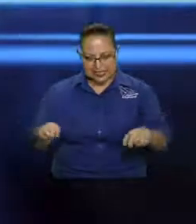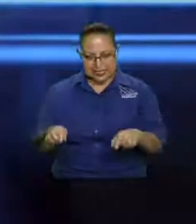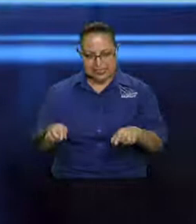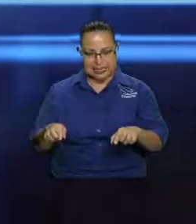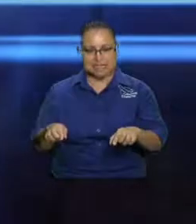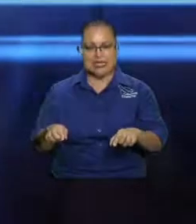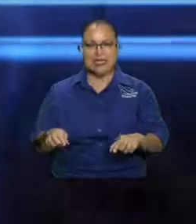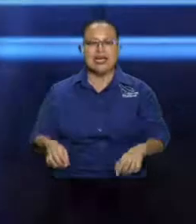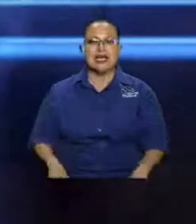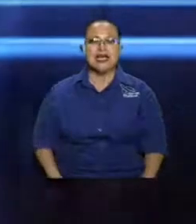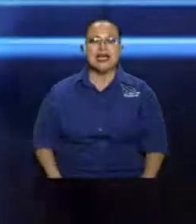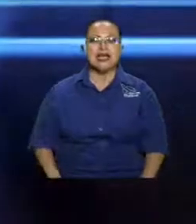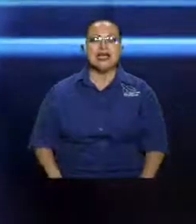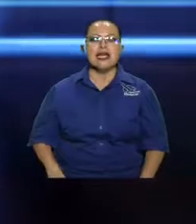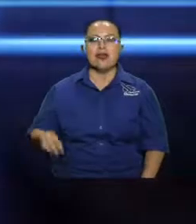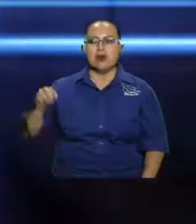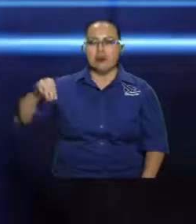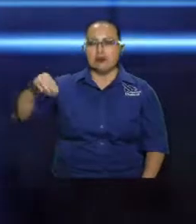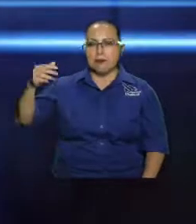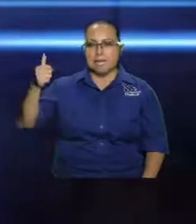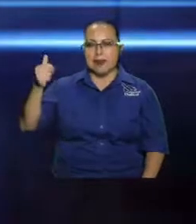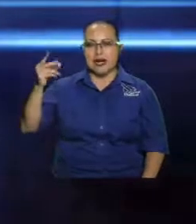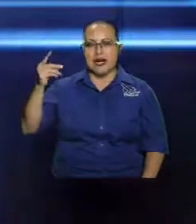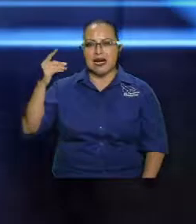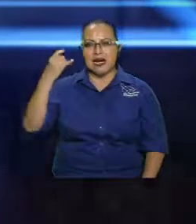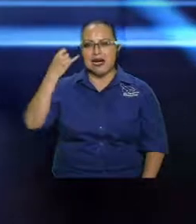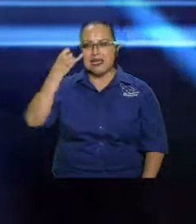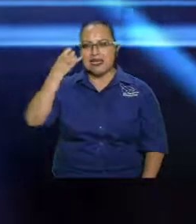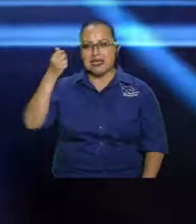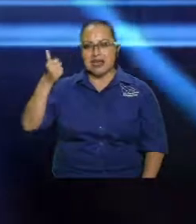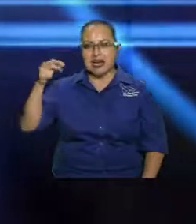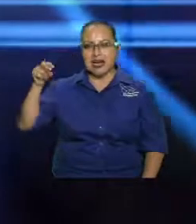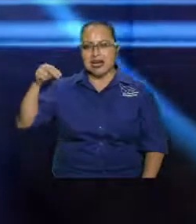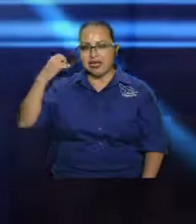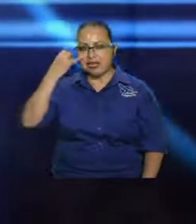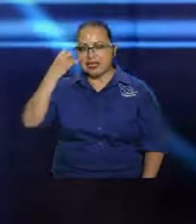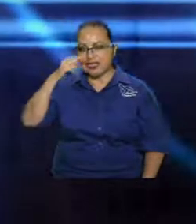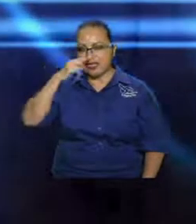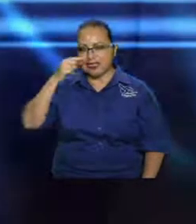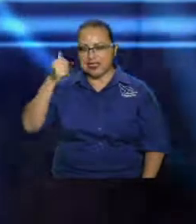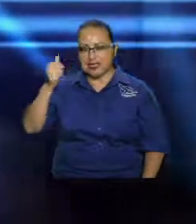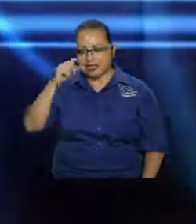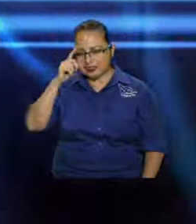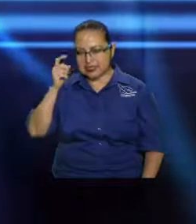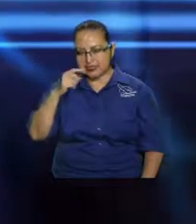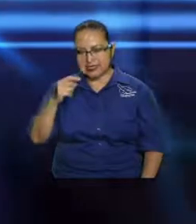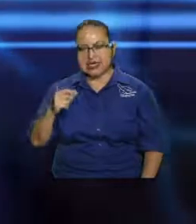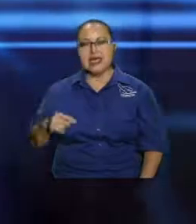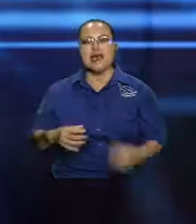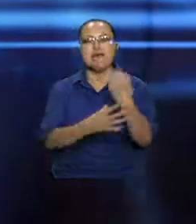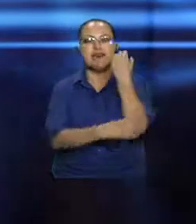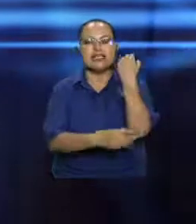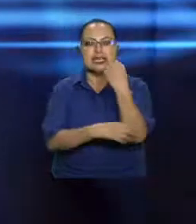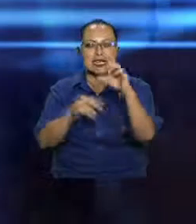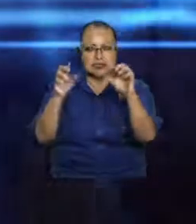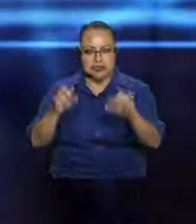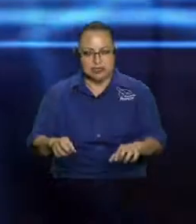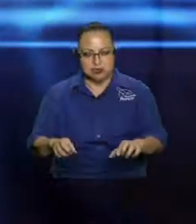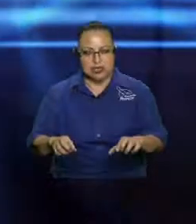eran reyes, eran jefes de Madián. Los madianitas empobrecen a la gente. El jefe de Madián era